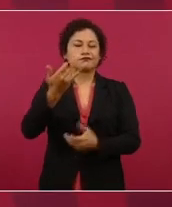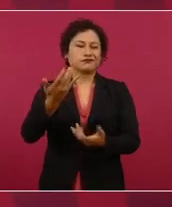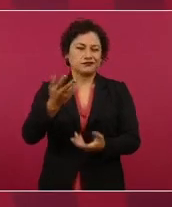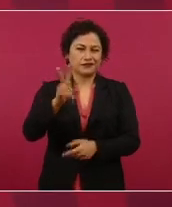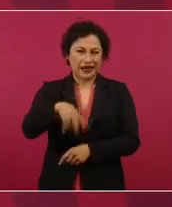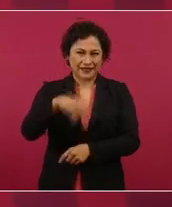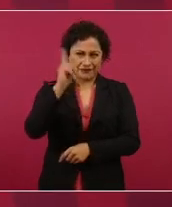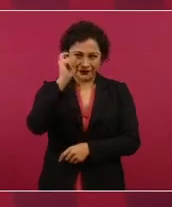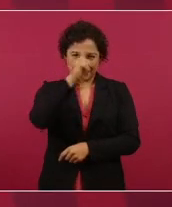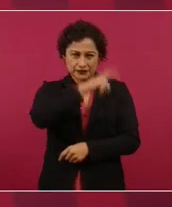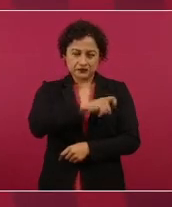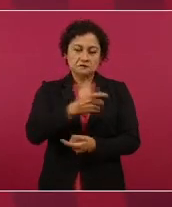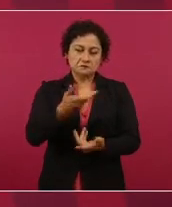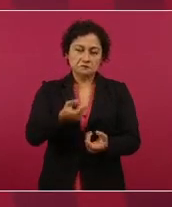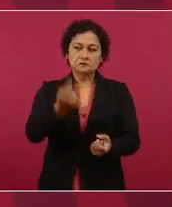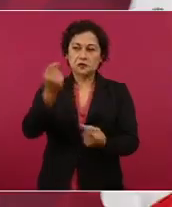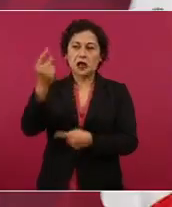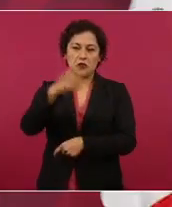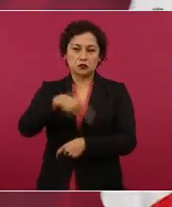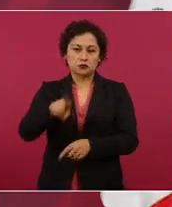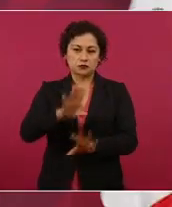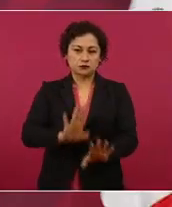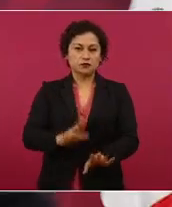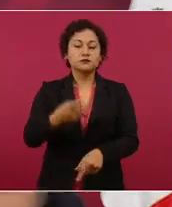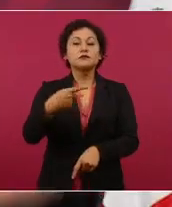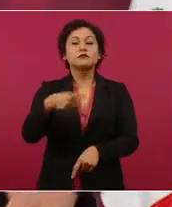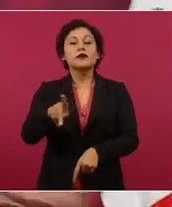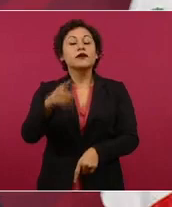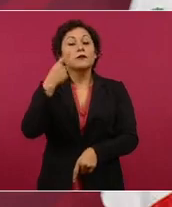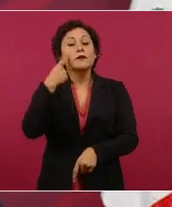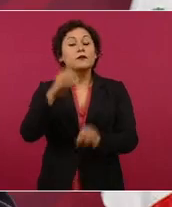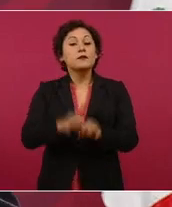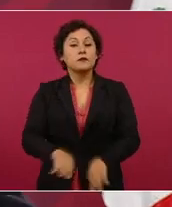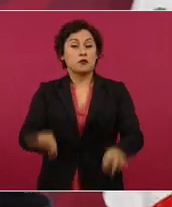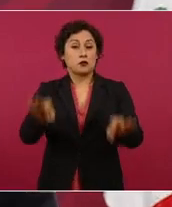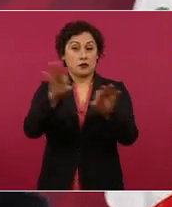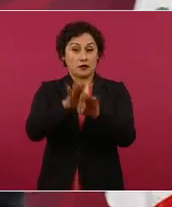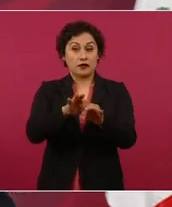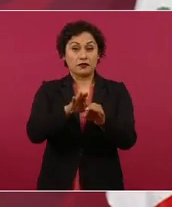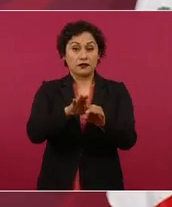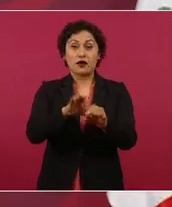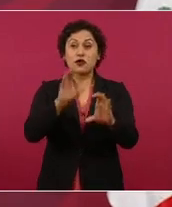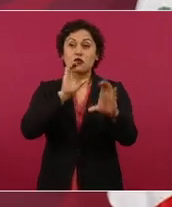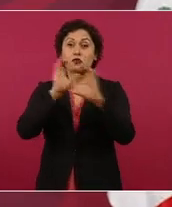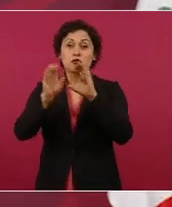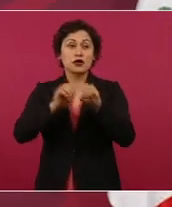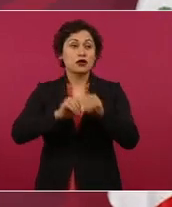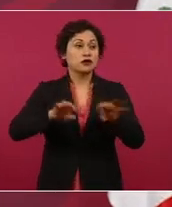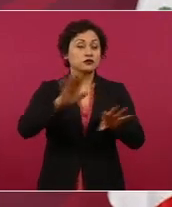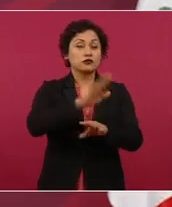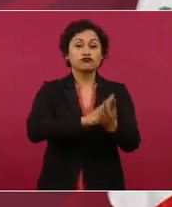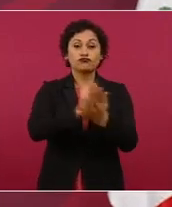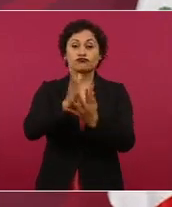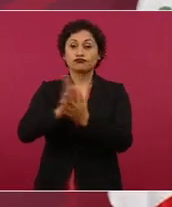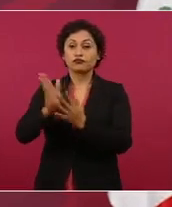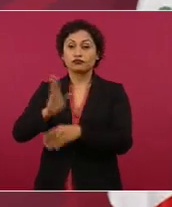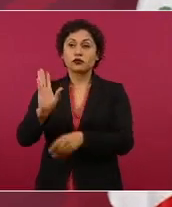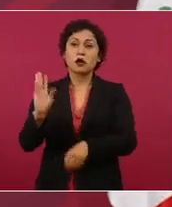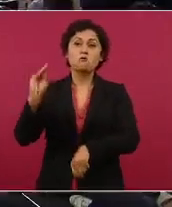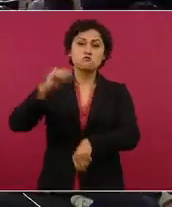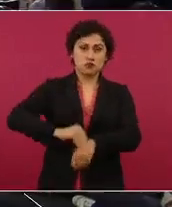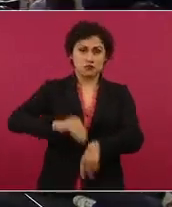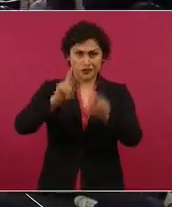convencionales de información sobre estos temas. ¿Sí?